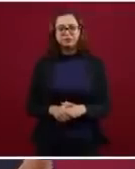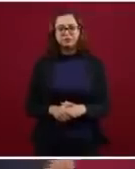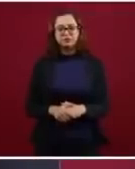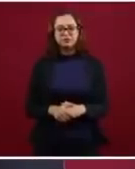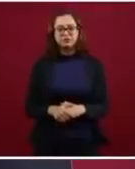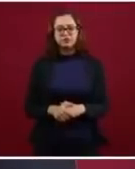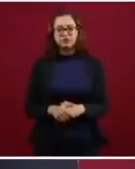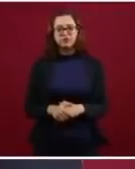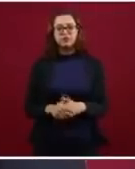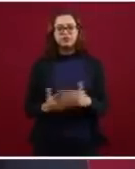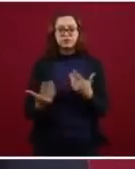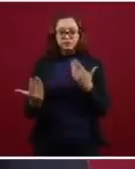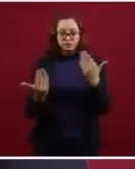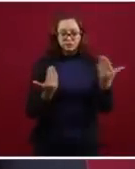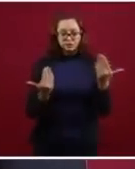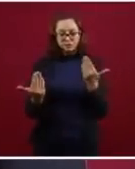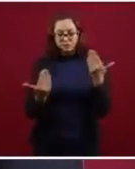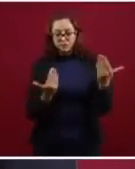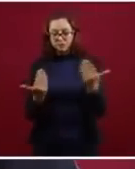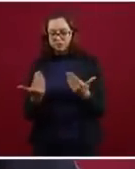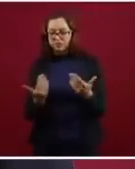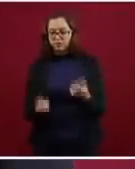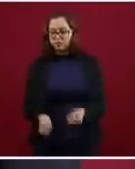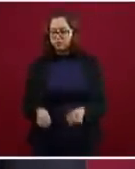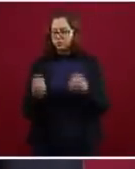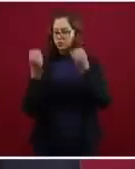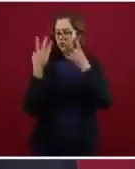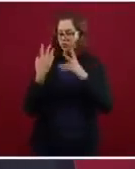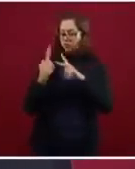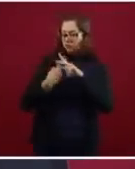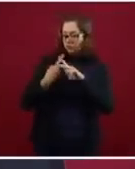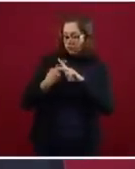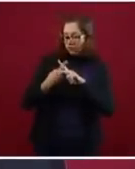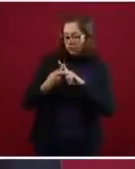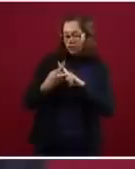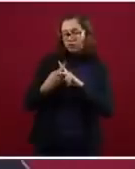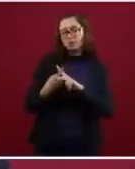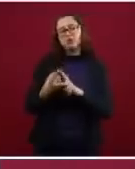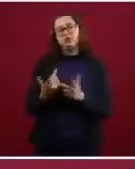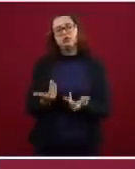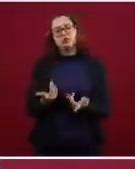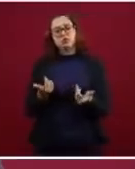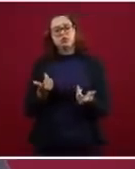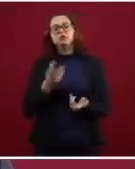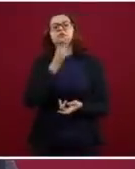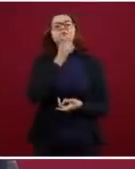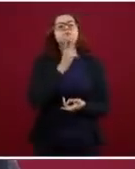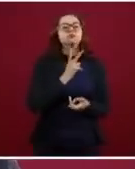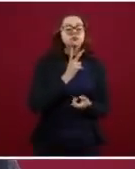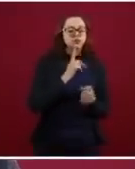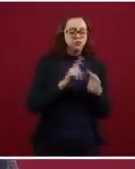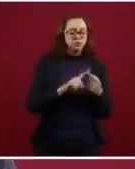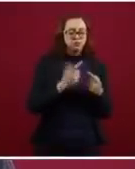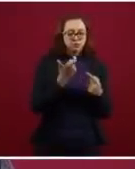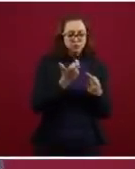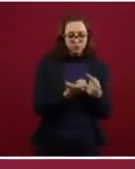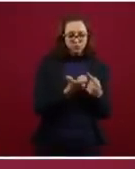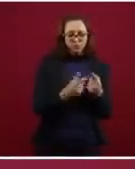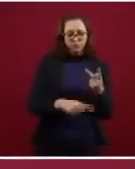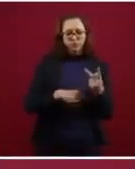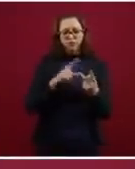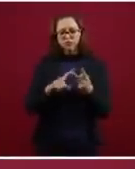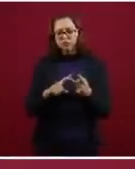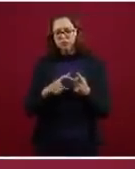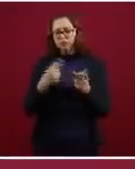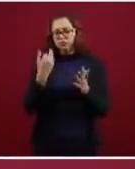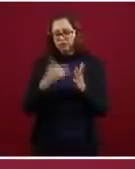que las estimaciones sean prudentes en cuanto a precio del petróleo,